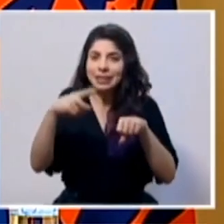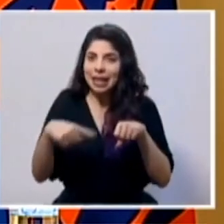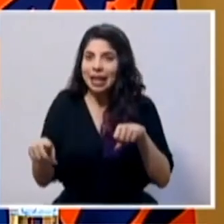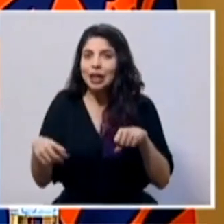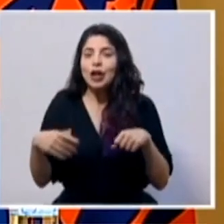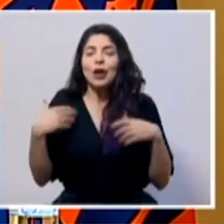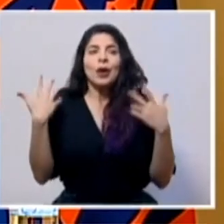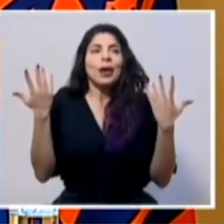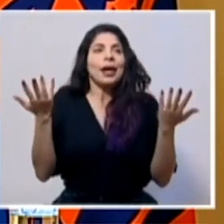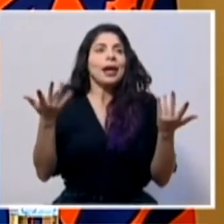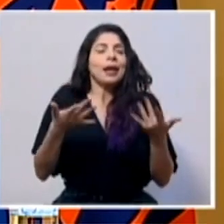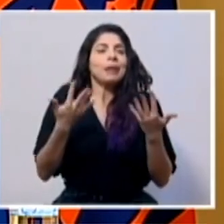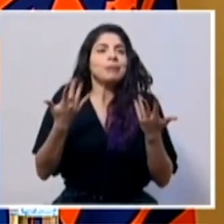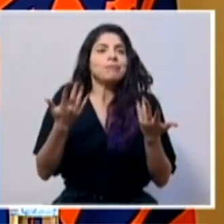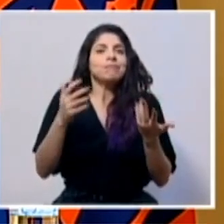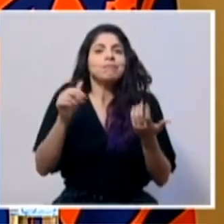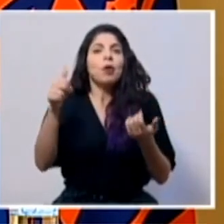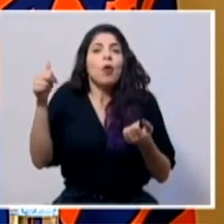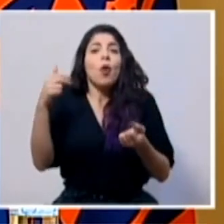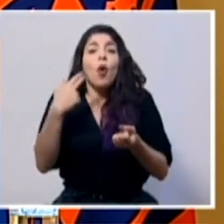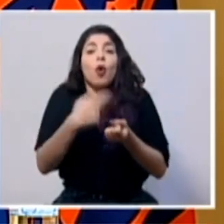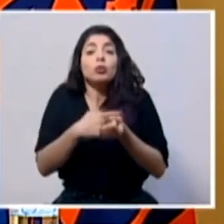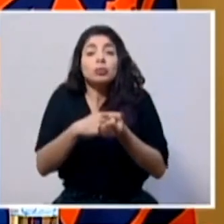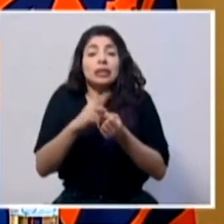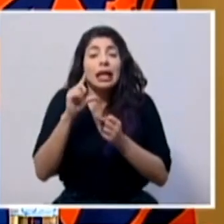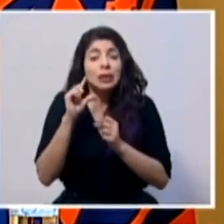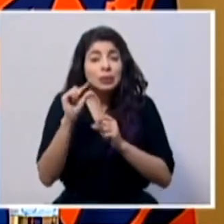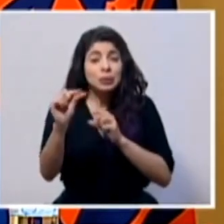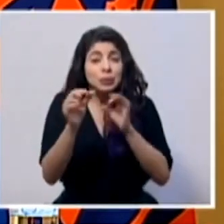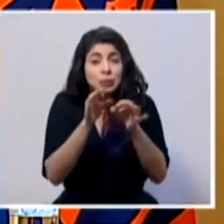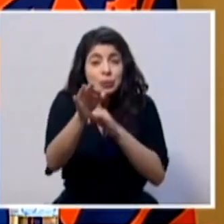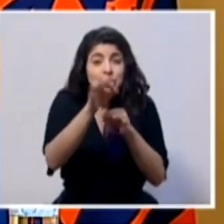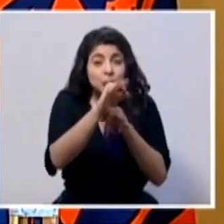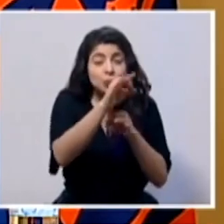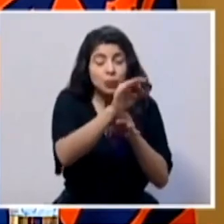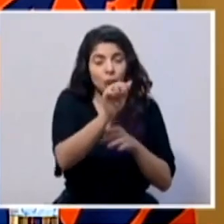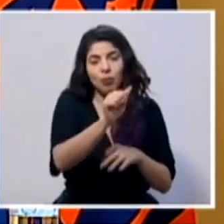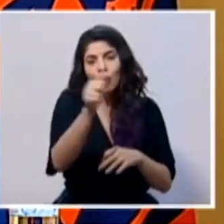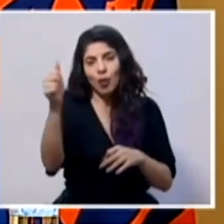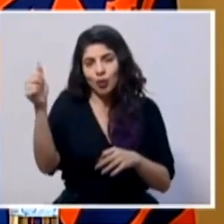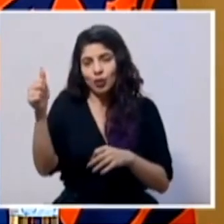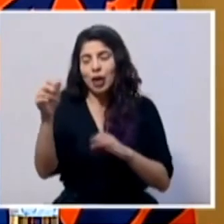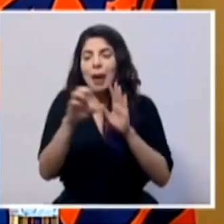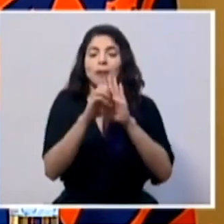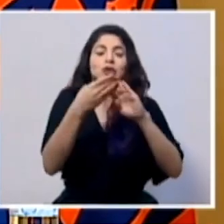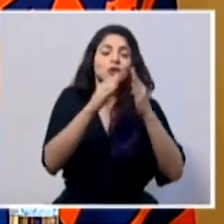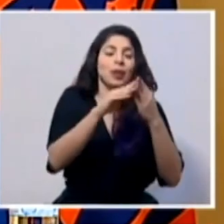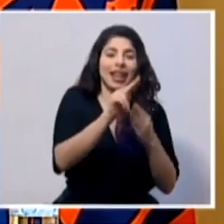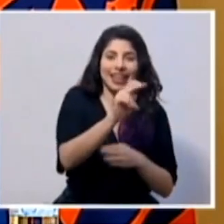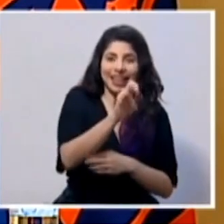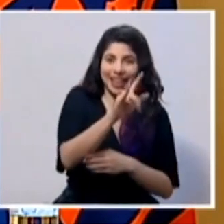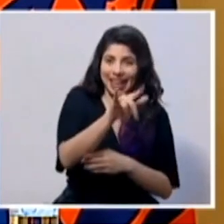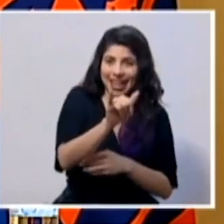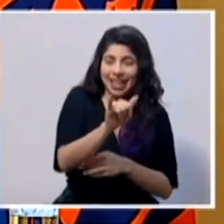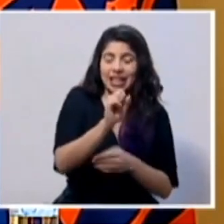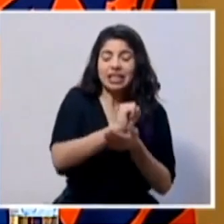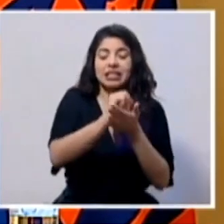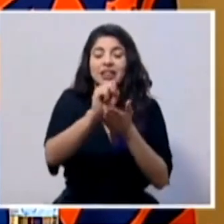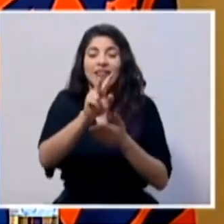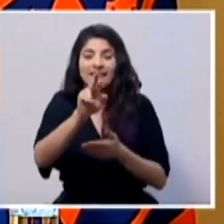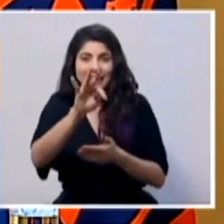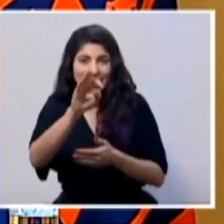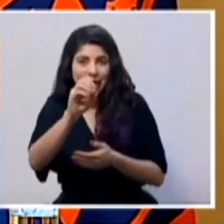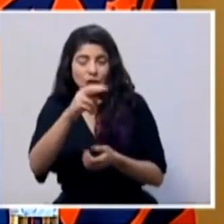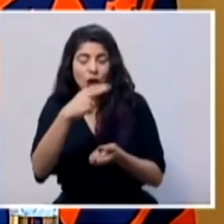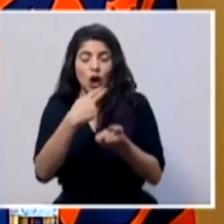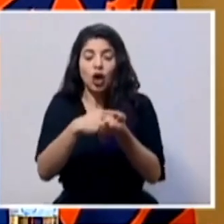Celedón, y hospitales periféricos son todo el resto, por ejemplo, Ciudad Neily, San Vito, el